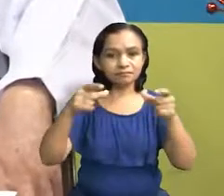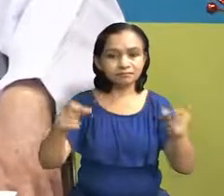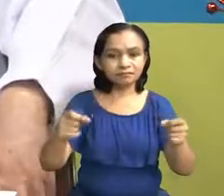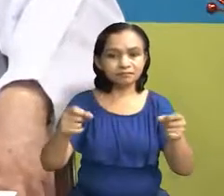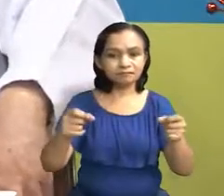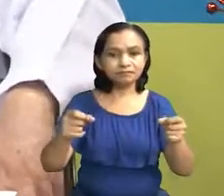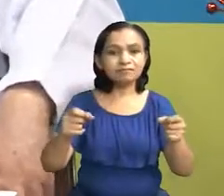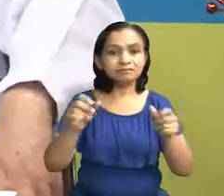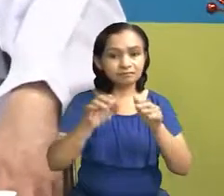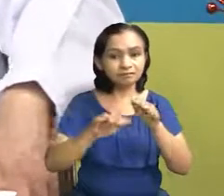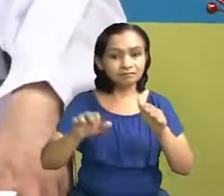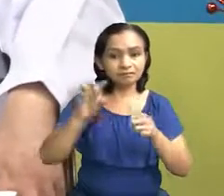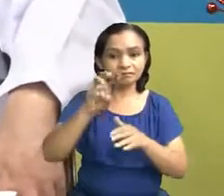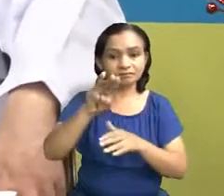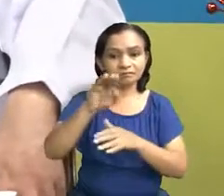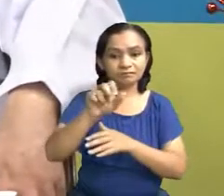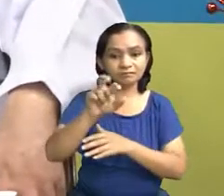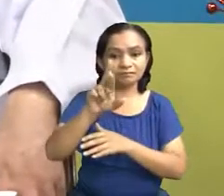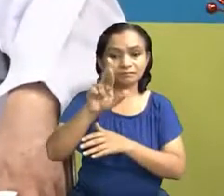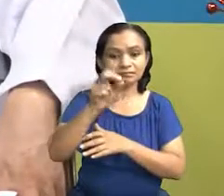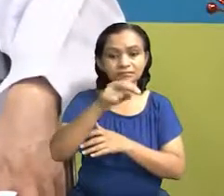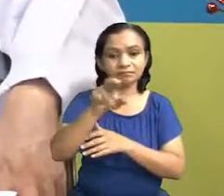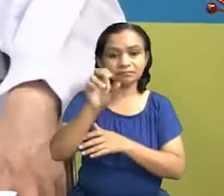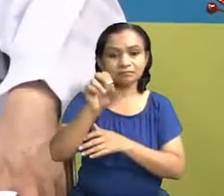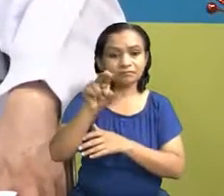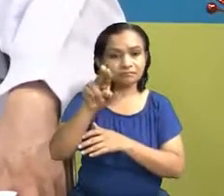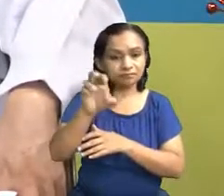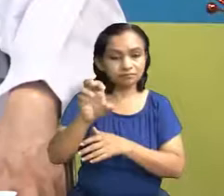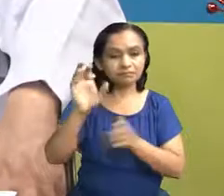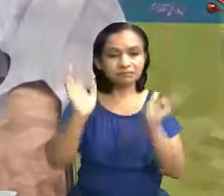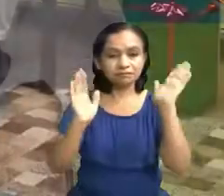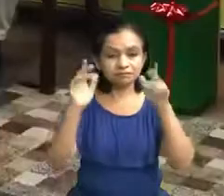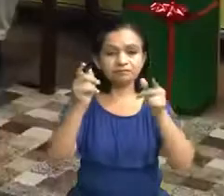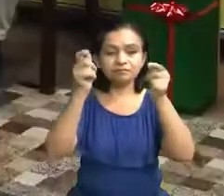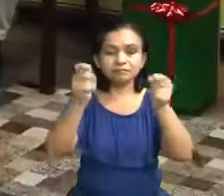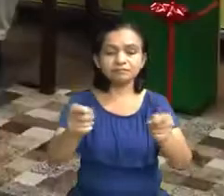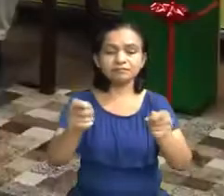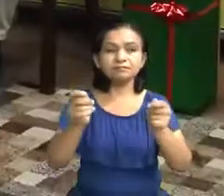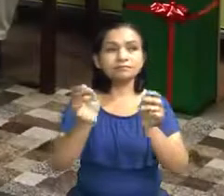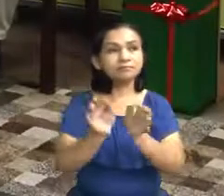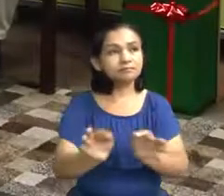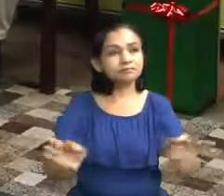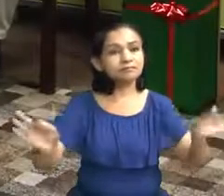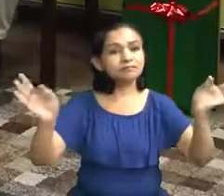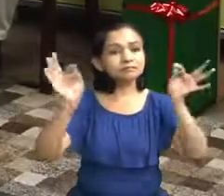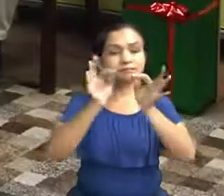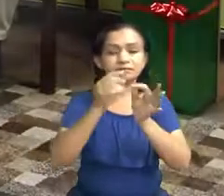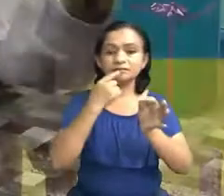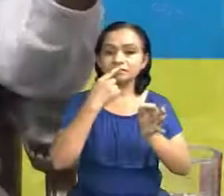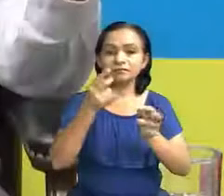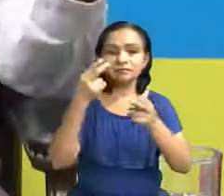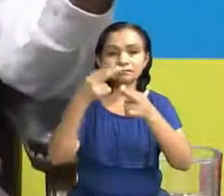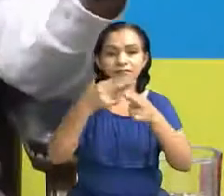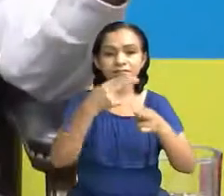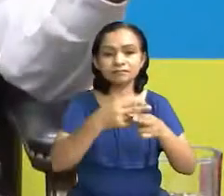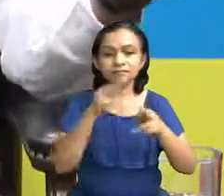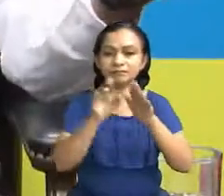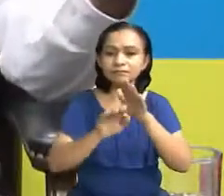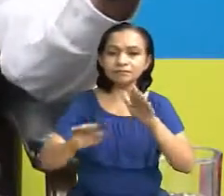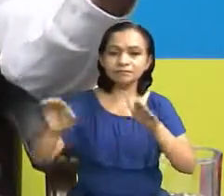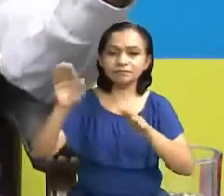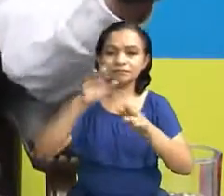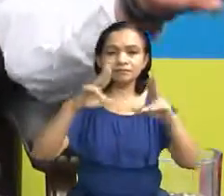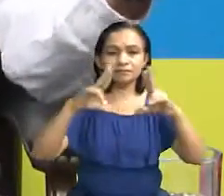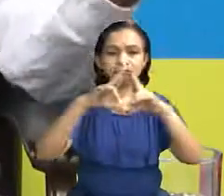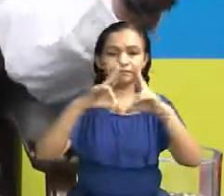Los Marañones, ¿verdad?, en la Centroamérica, y se entregaron reconocimientos. Antes de concluir, es meritorio mencionar el nombre de la persona que tiene más donaciones aquí en